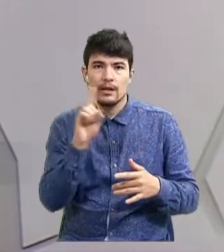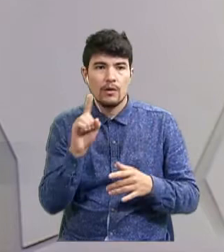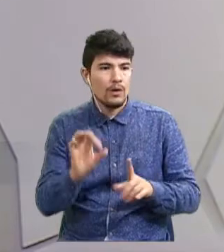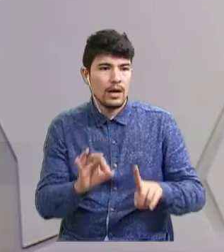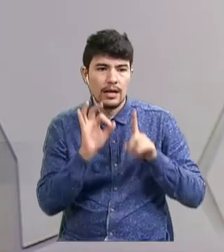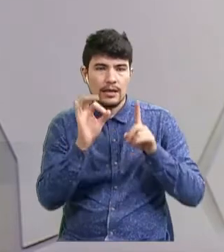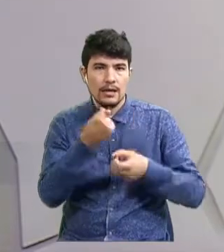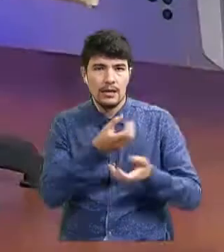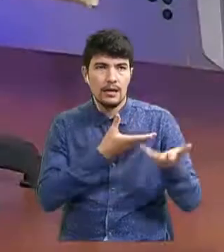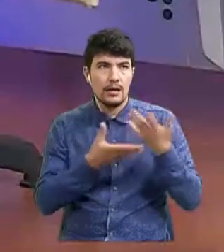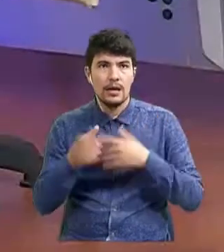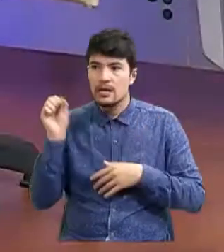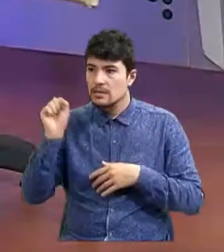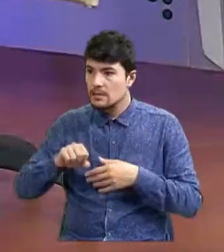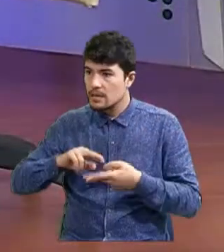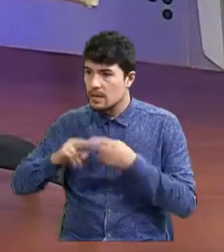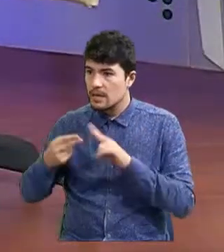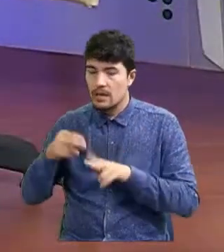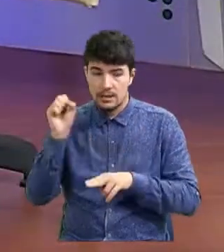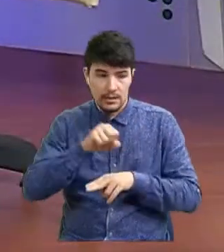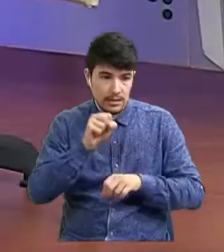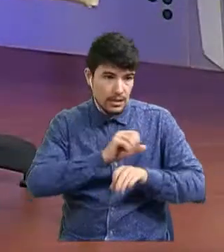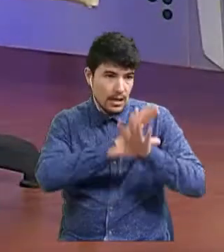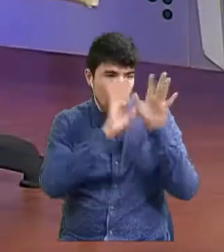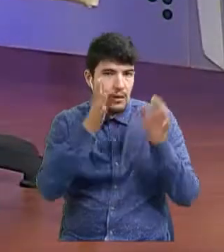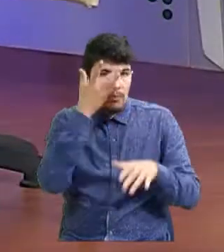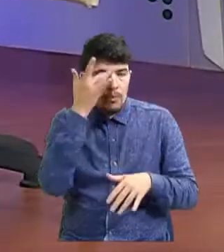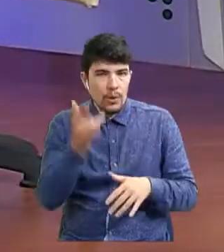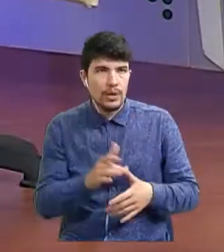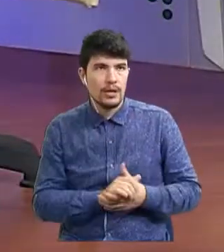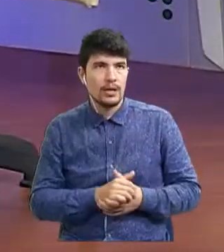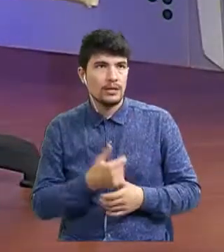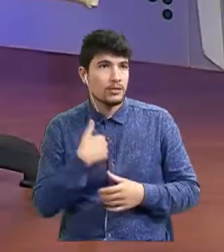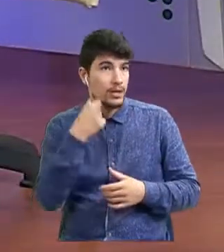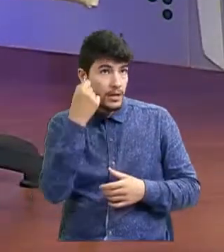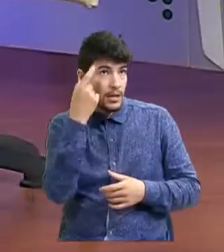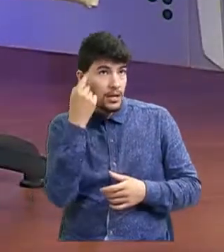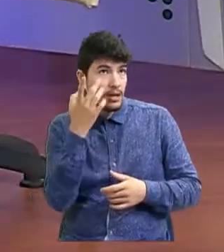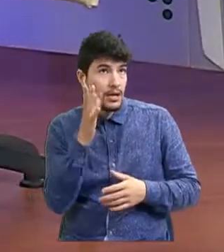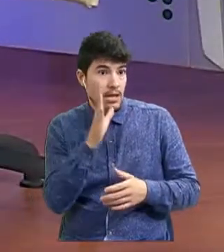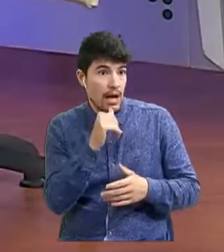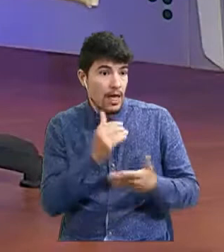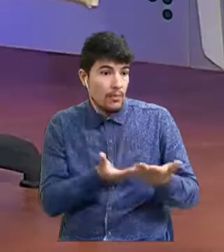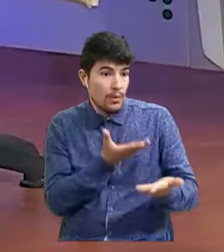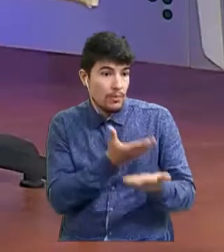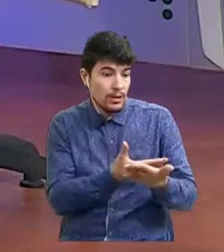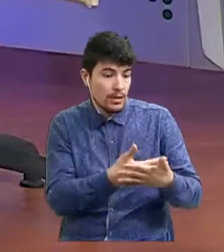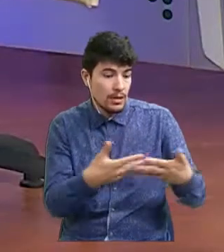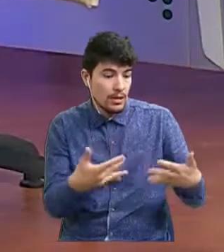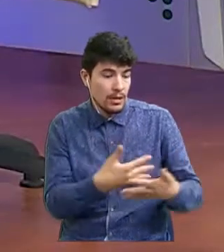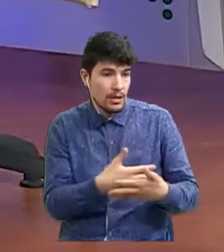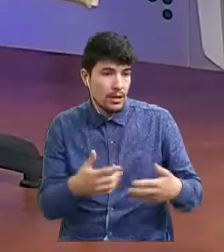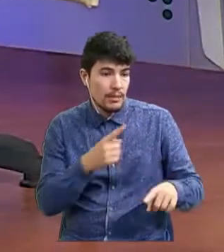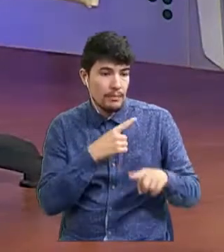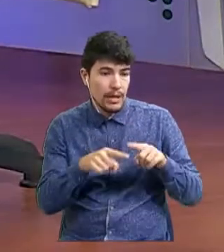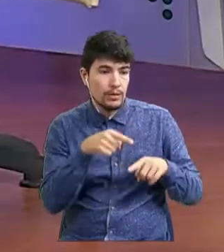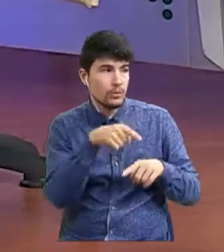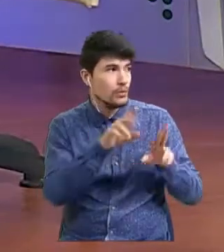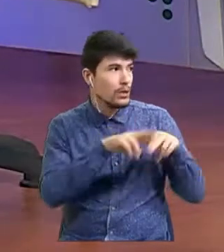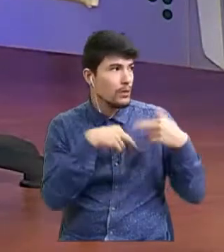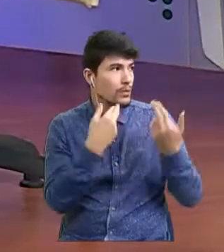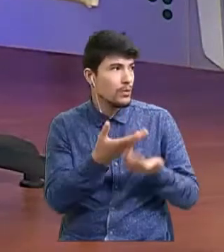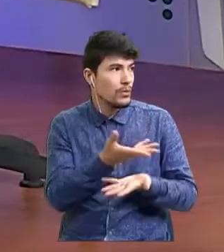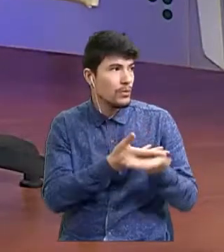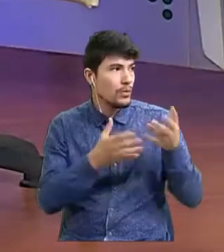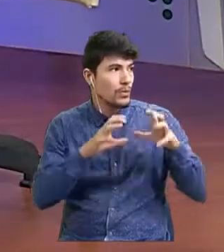garantías democráticas. O sea, que sí tiene algo que ver. Claro que tiene que ver, porque yo lo que tengo entendido, porque no han presentado un texto, sino en esa reunión con su bancada